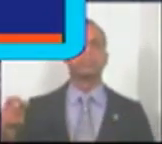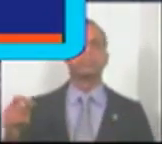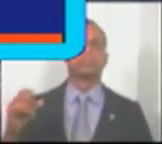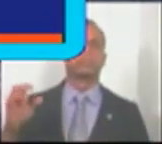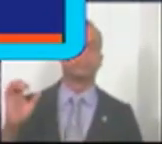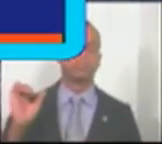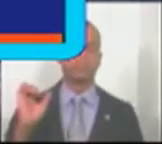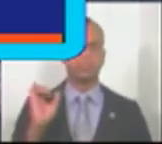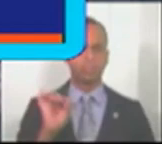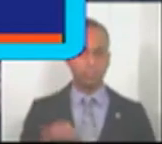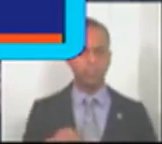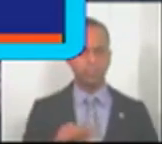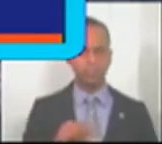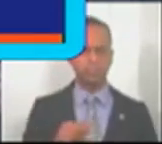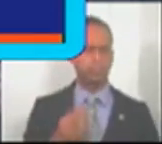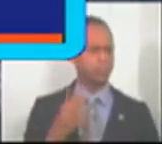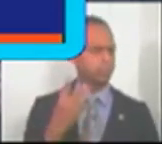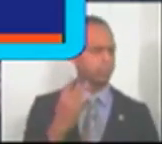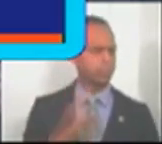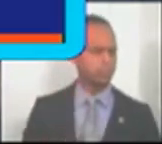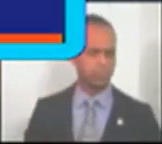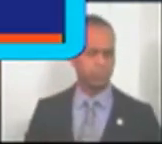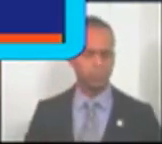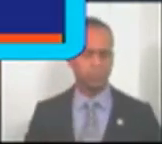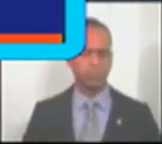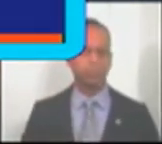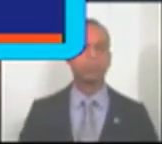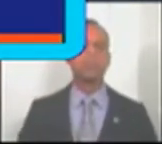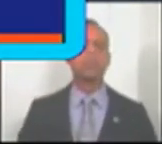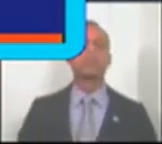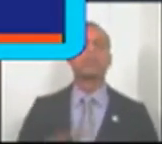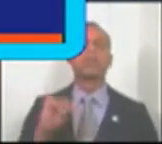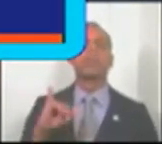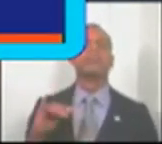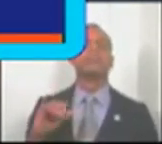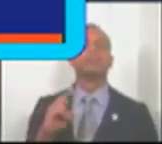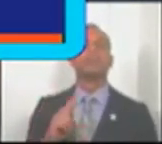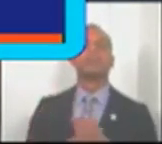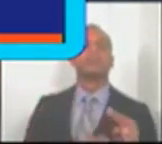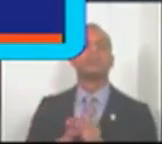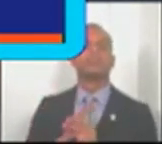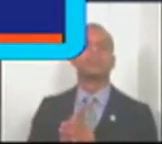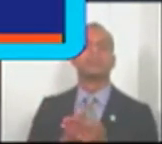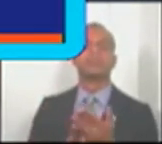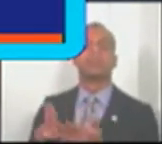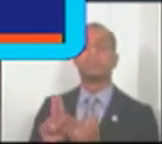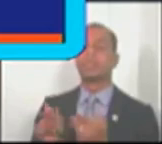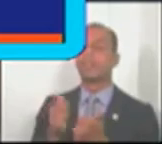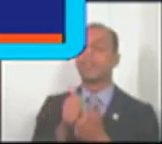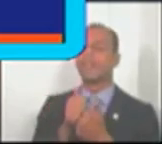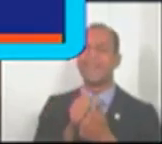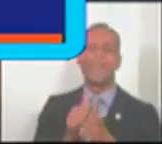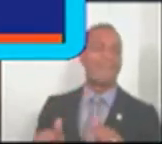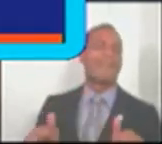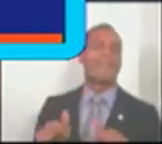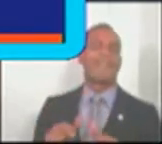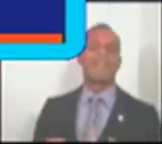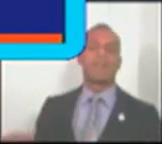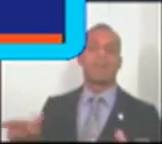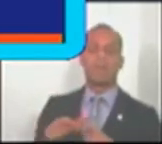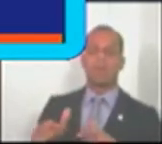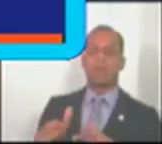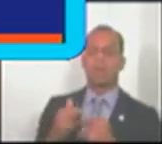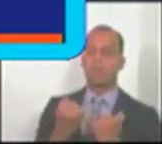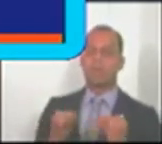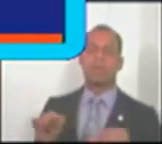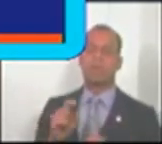símbolo? Porque ese símbolo es universal. En cualquier lengua y en cualquier lugar del mundo,